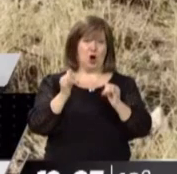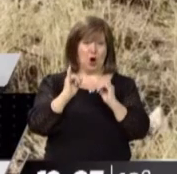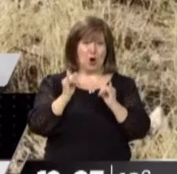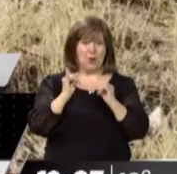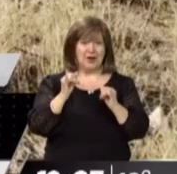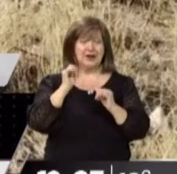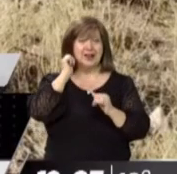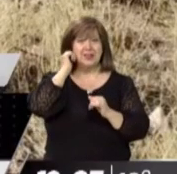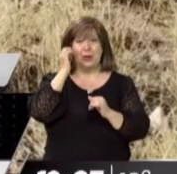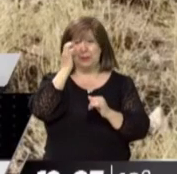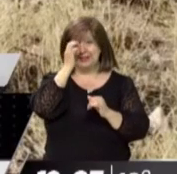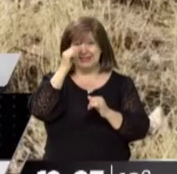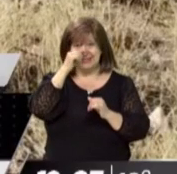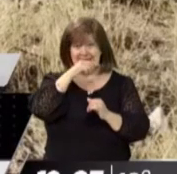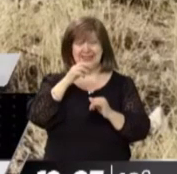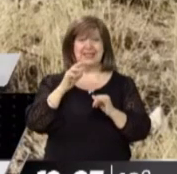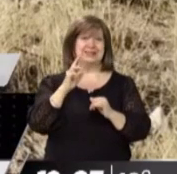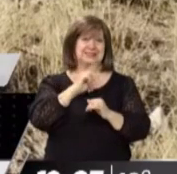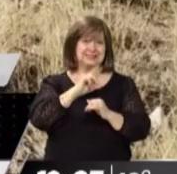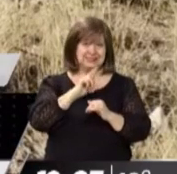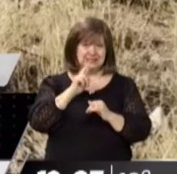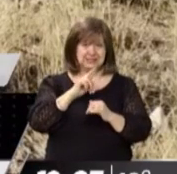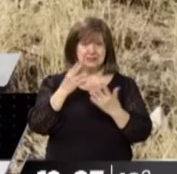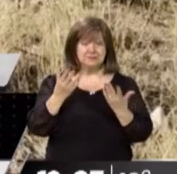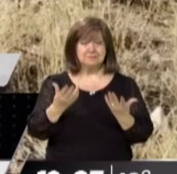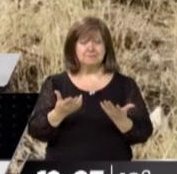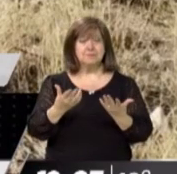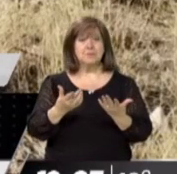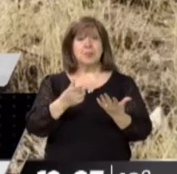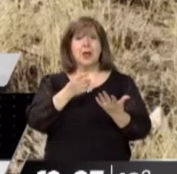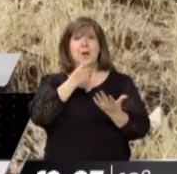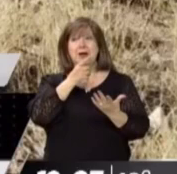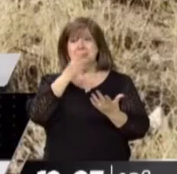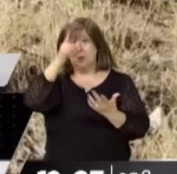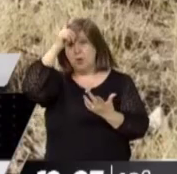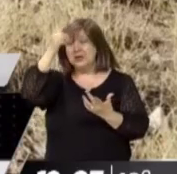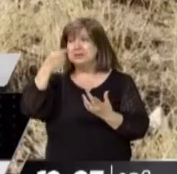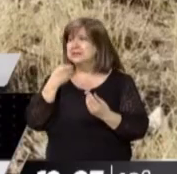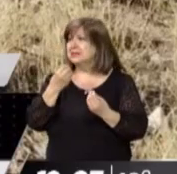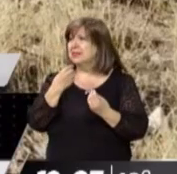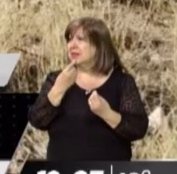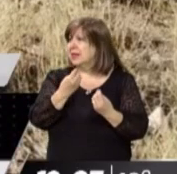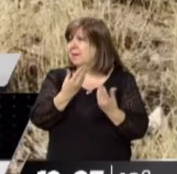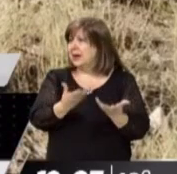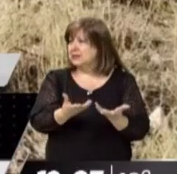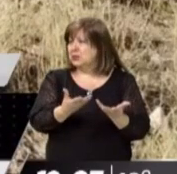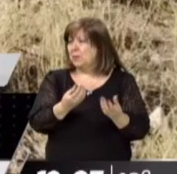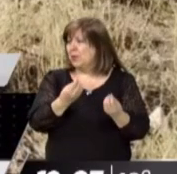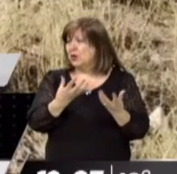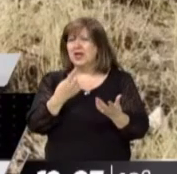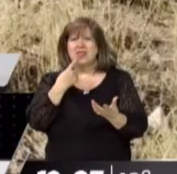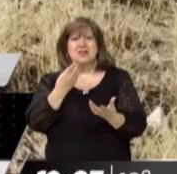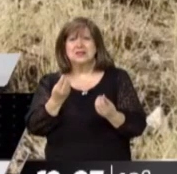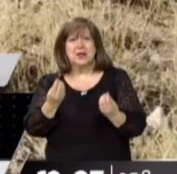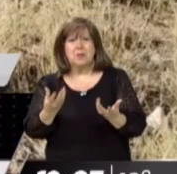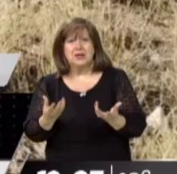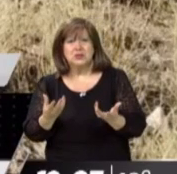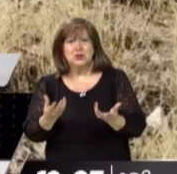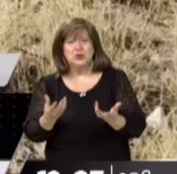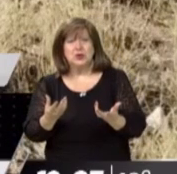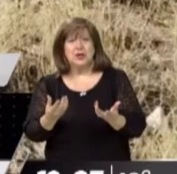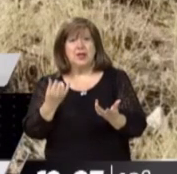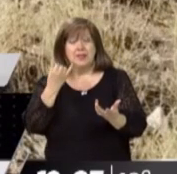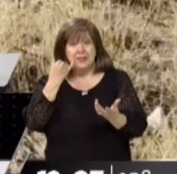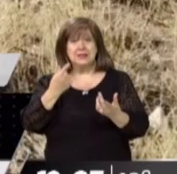sucedido en la tarde de hoy día. Al parecer, por allí también dentro de las informaciones oficiales, desde lo que es las fuentes policiales, informaron que